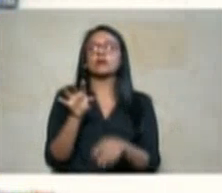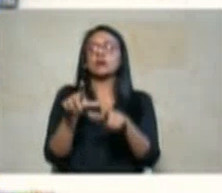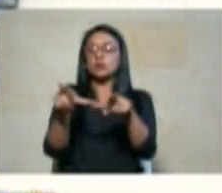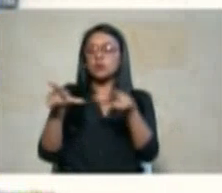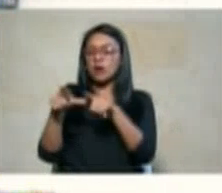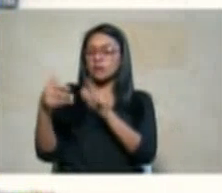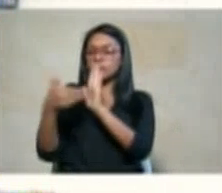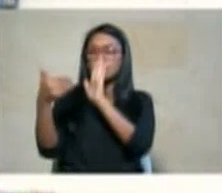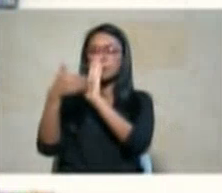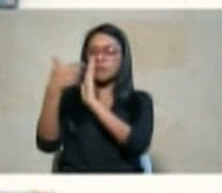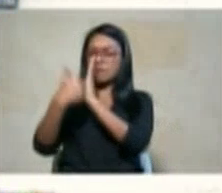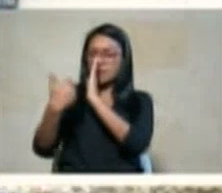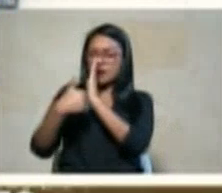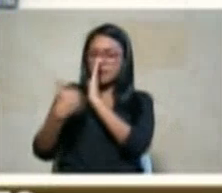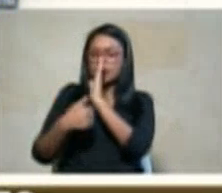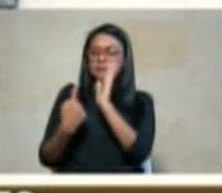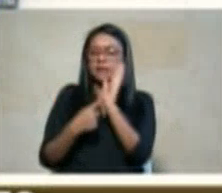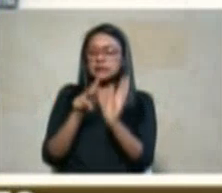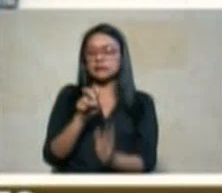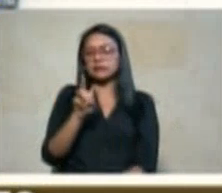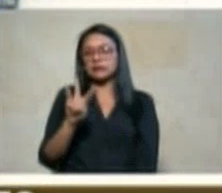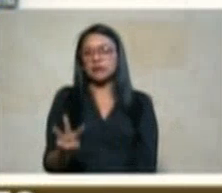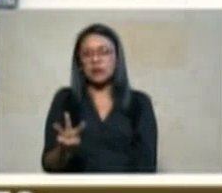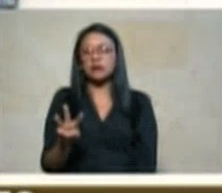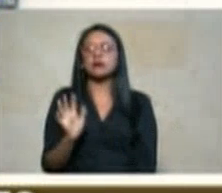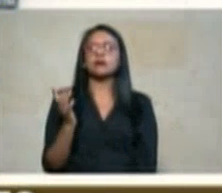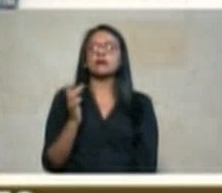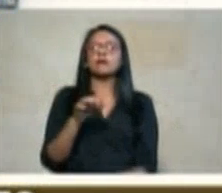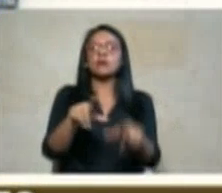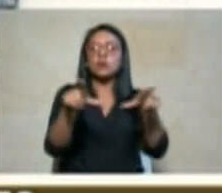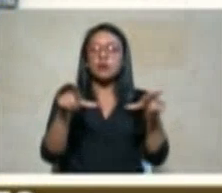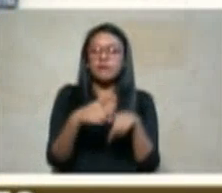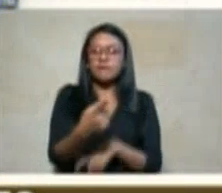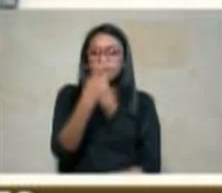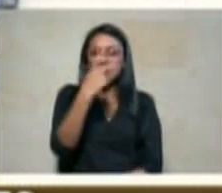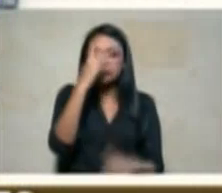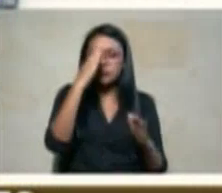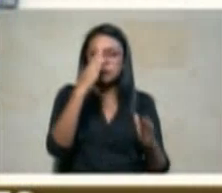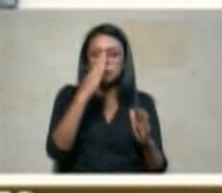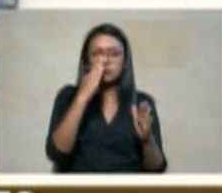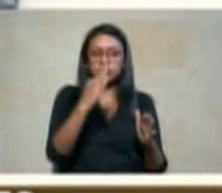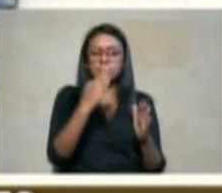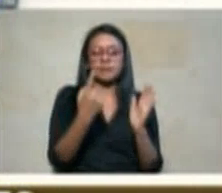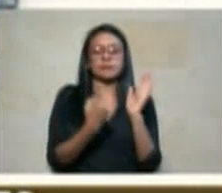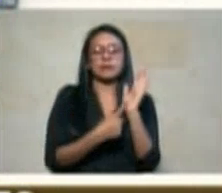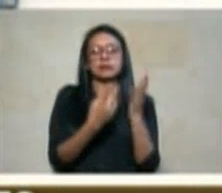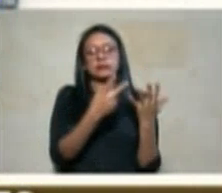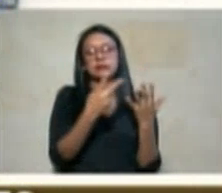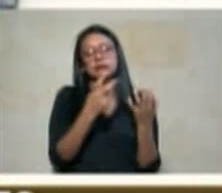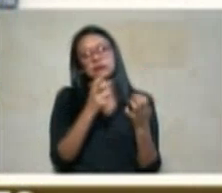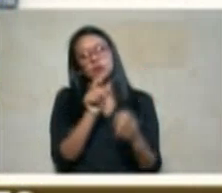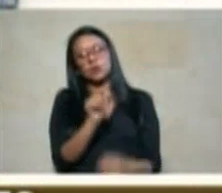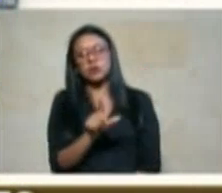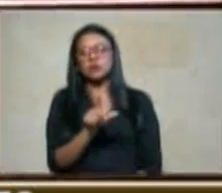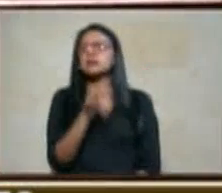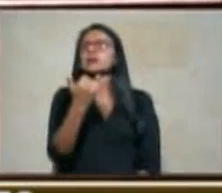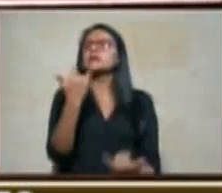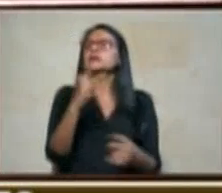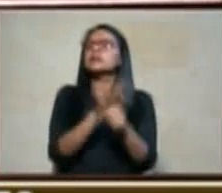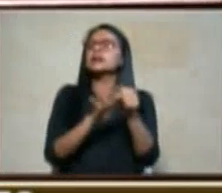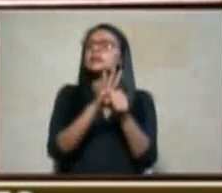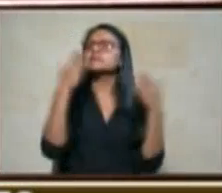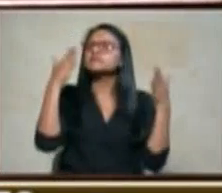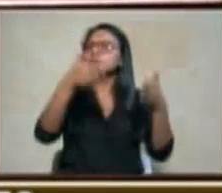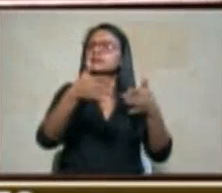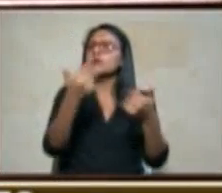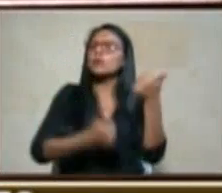son 663. Predios que faltan por fallar, 411. ¿Pero de qué caso estamos hablando? Estamos hablando